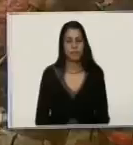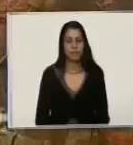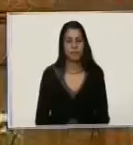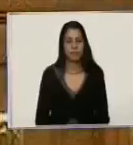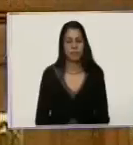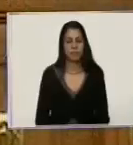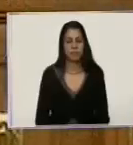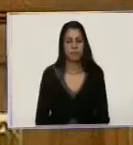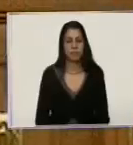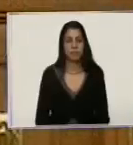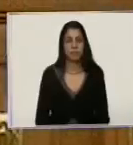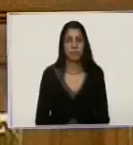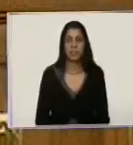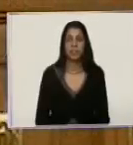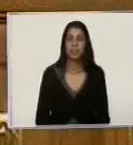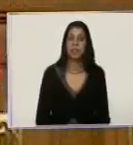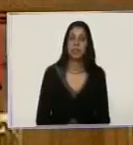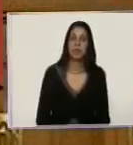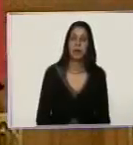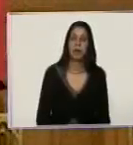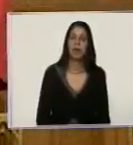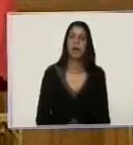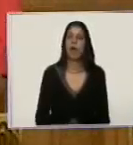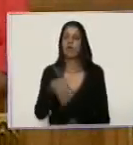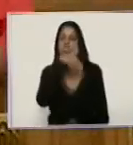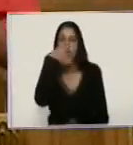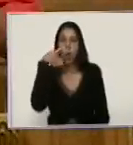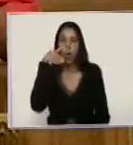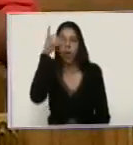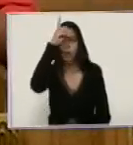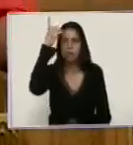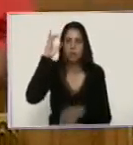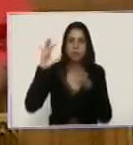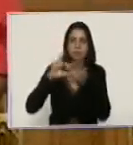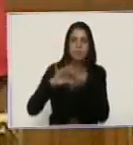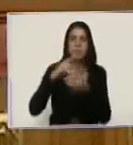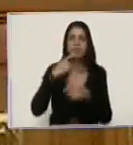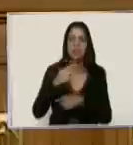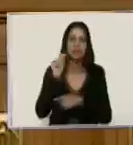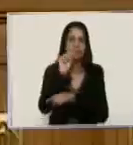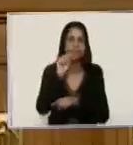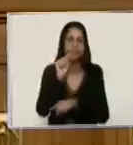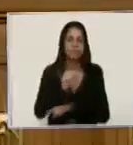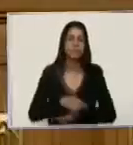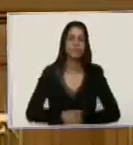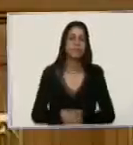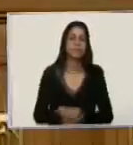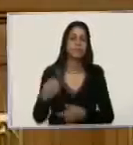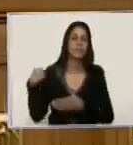Lo otro que ellos dicen, narcotráfico, vamos a hacer un recuento rapidito.